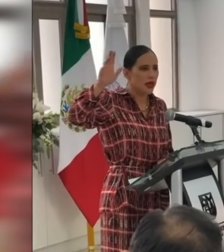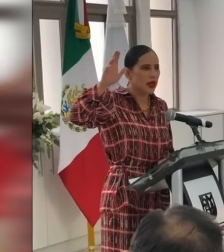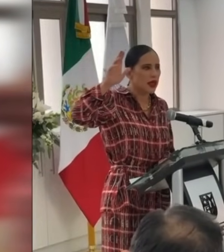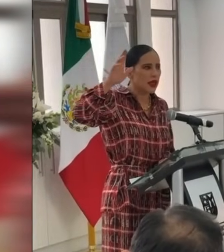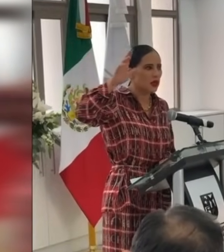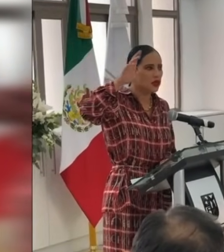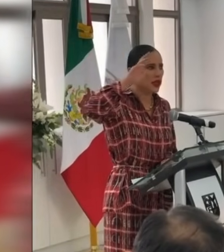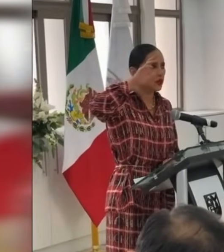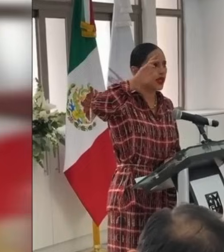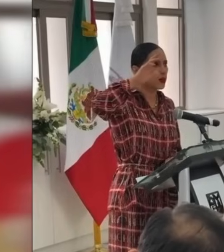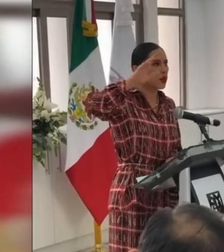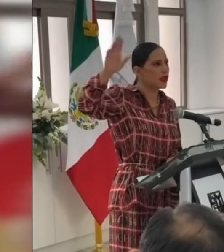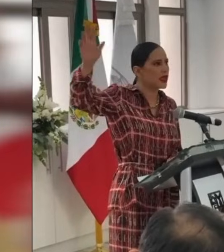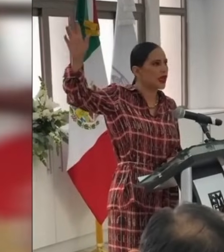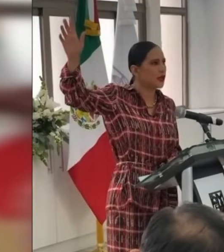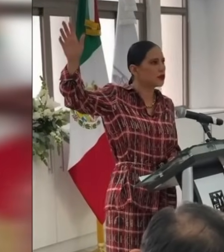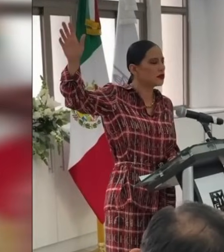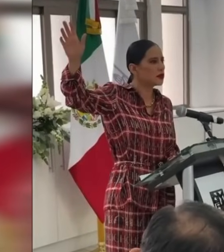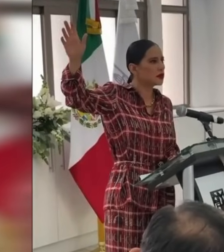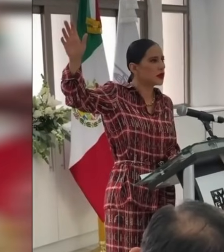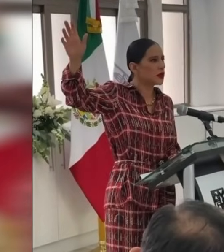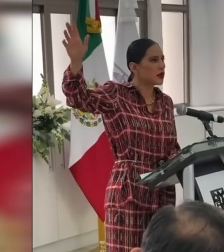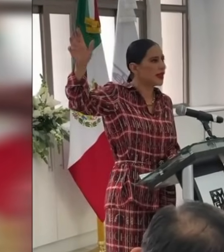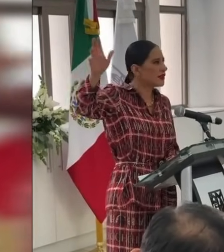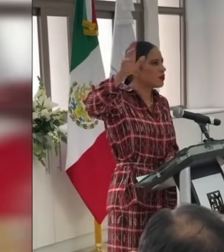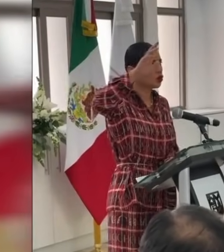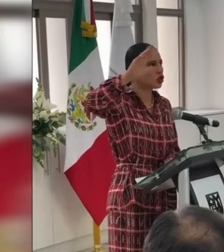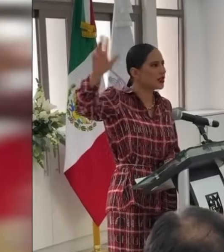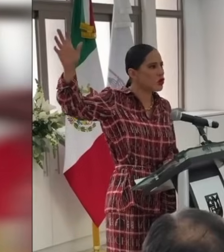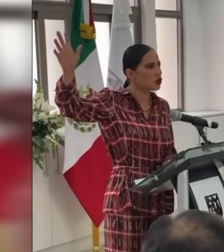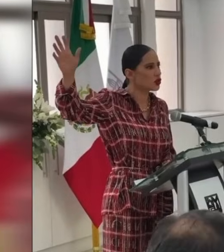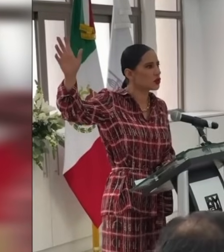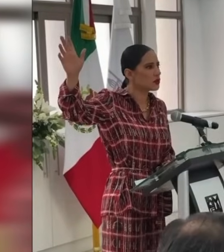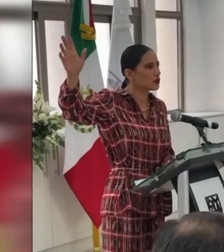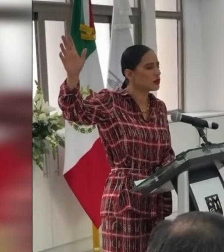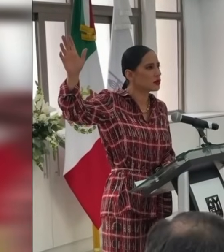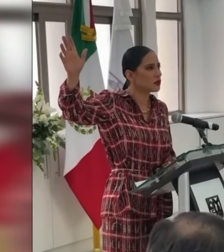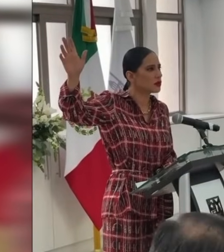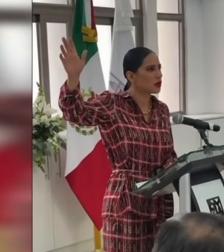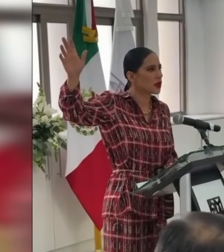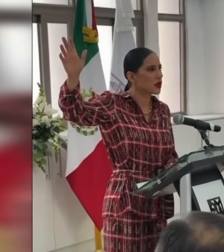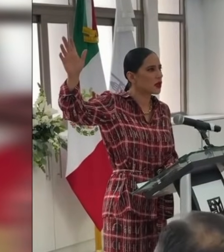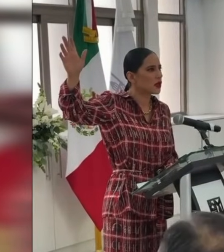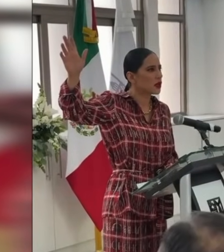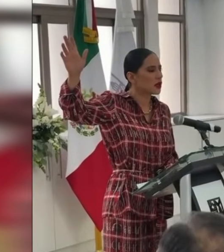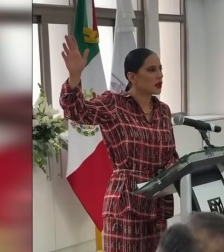que vive en los tiempos de la política de hace muchos años,